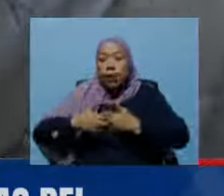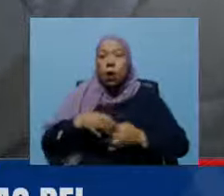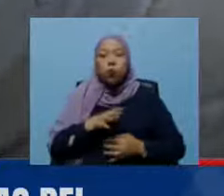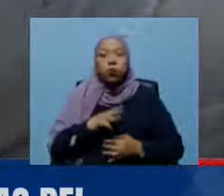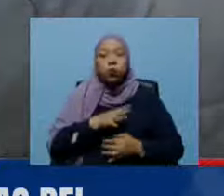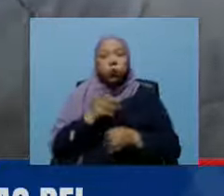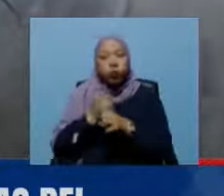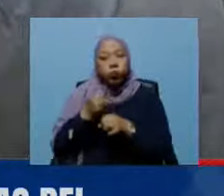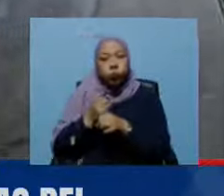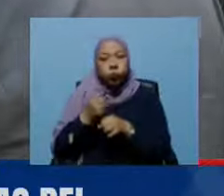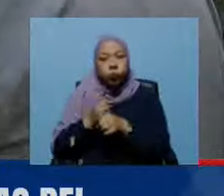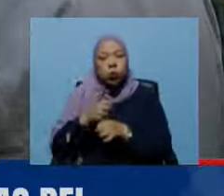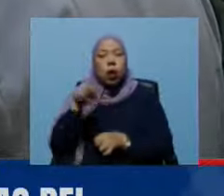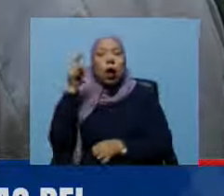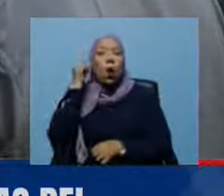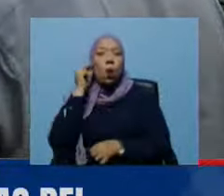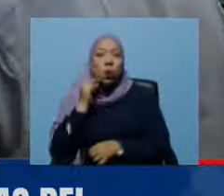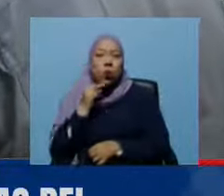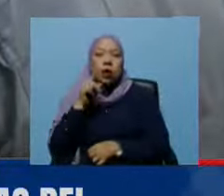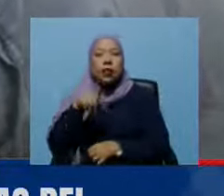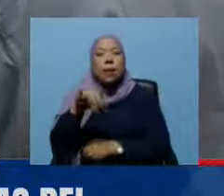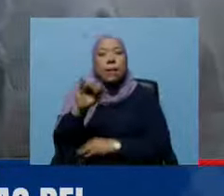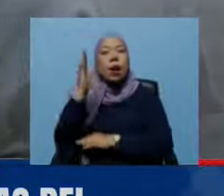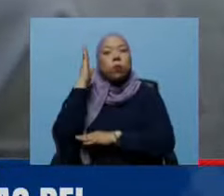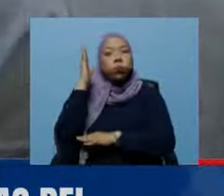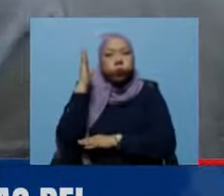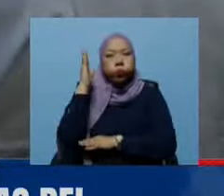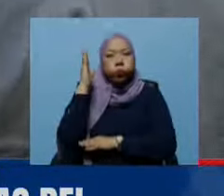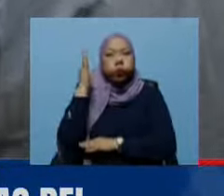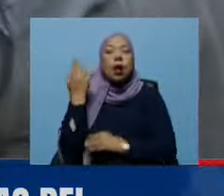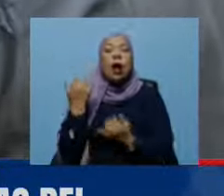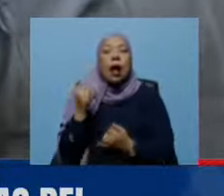las acerías de Guayana y Barquisimeto. Correcto.